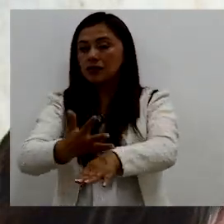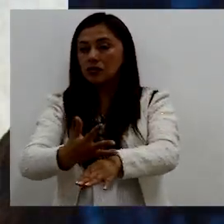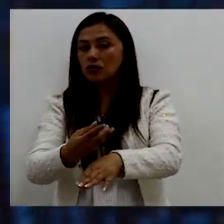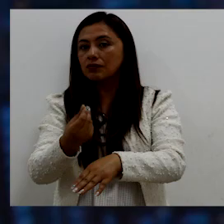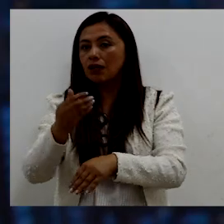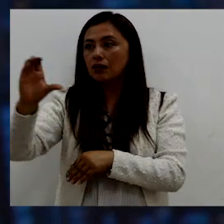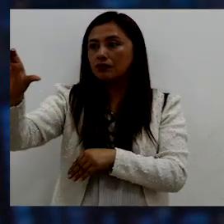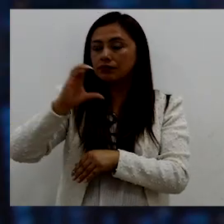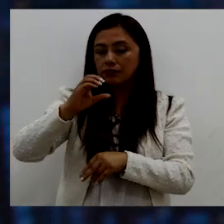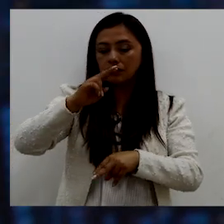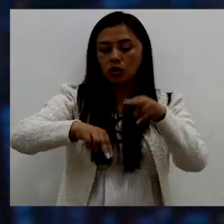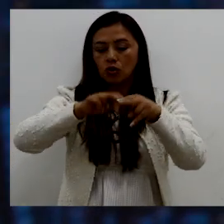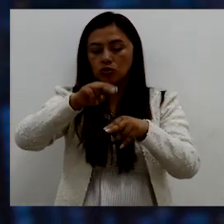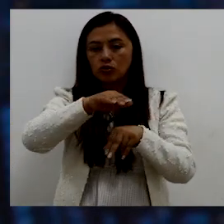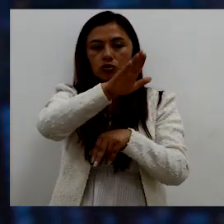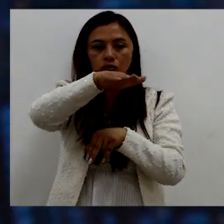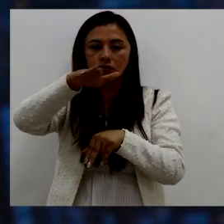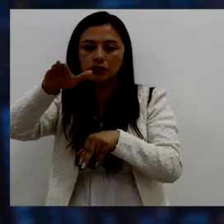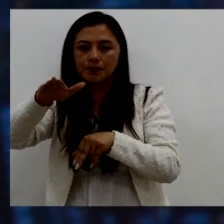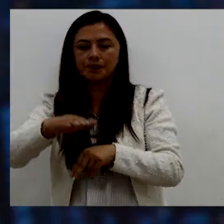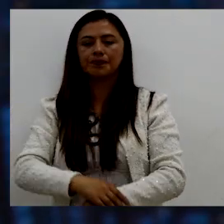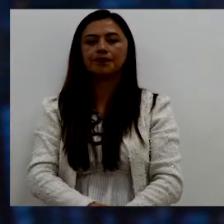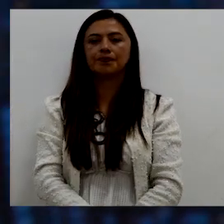de regalías.